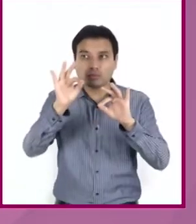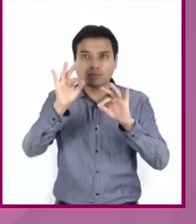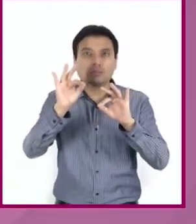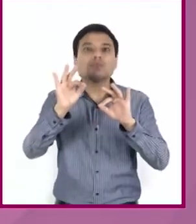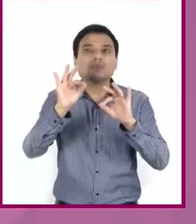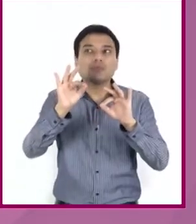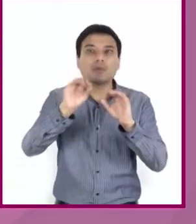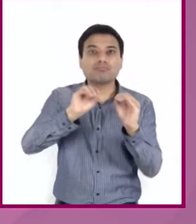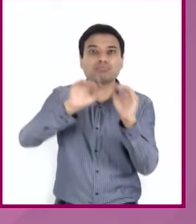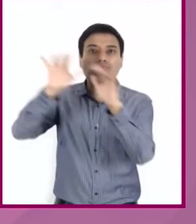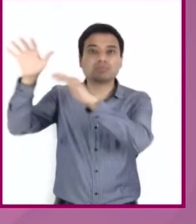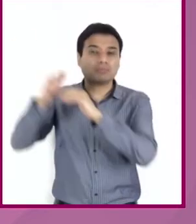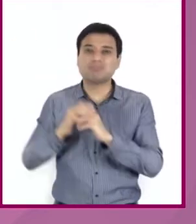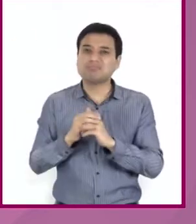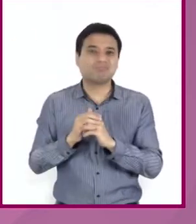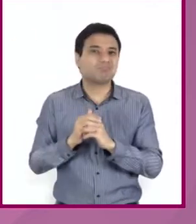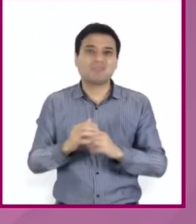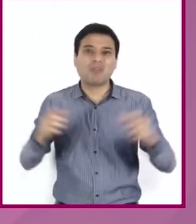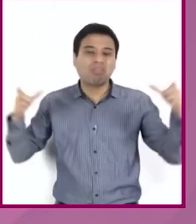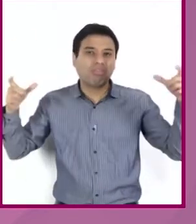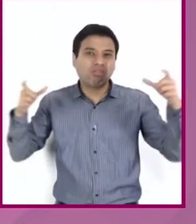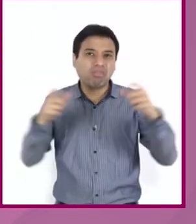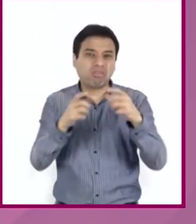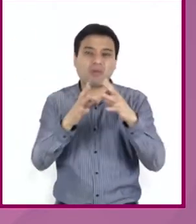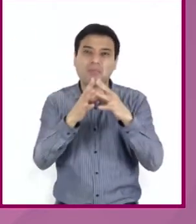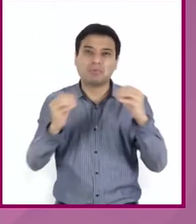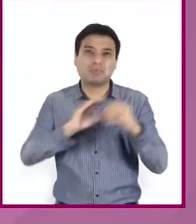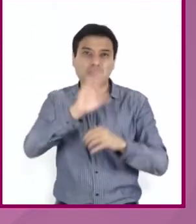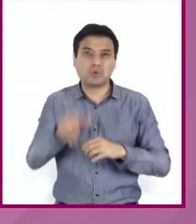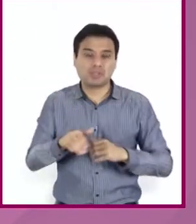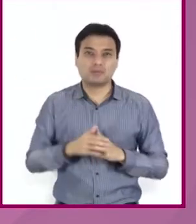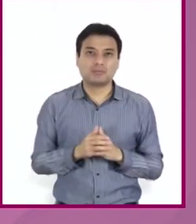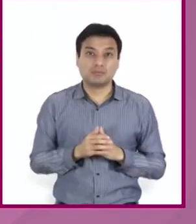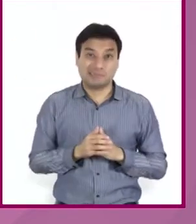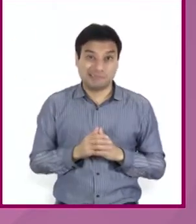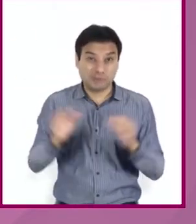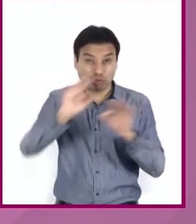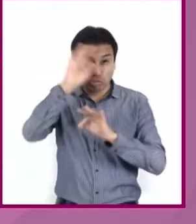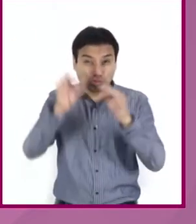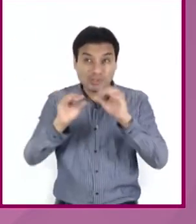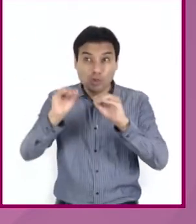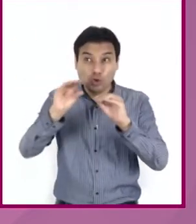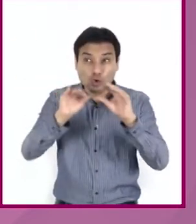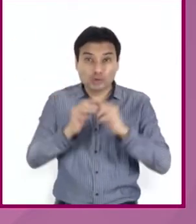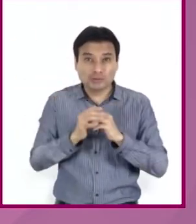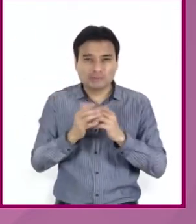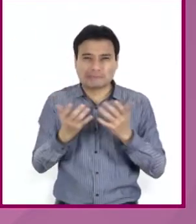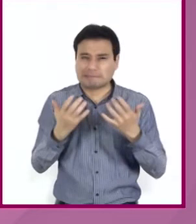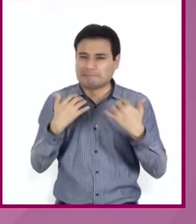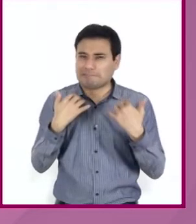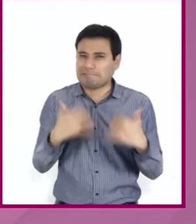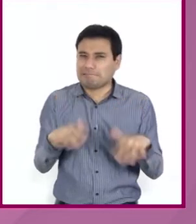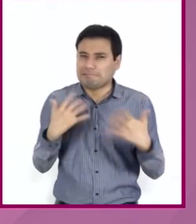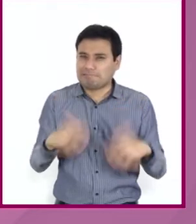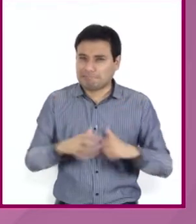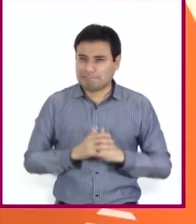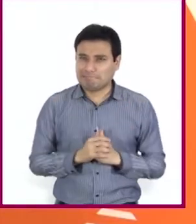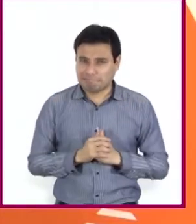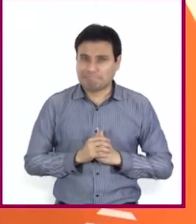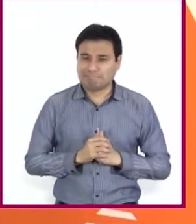simplemente desaparecerán para siempre. La extinción de su luz es la extinción de su